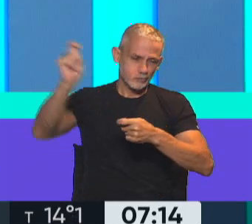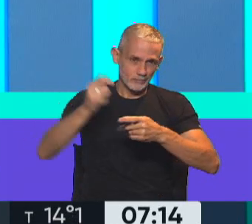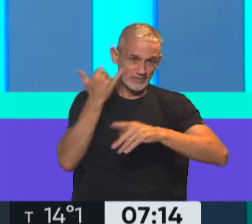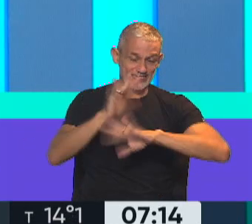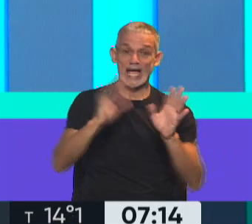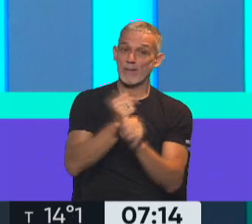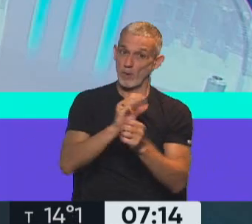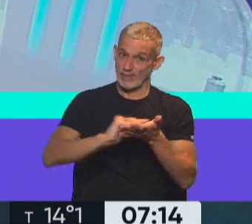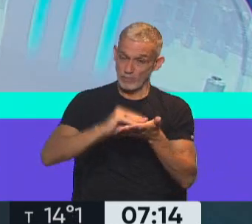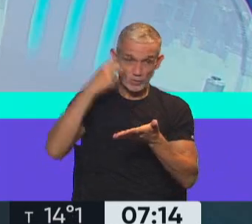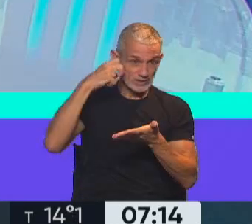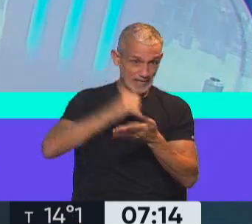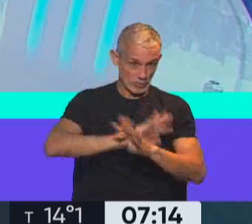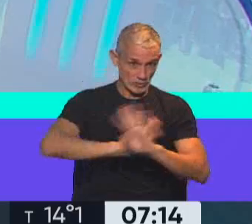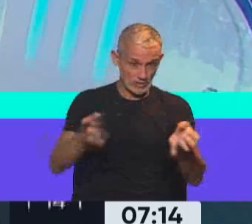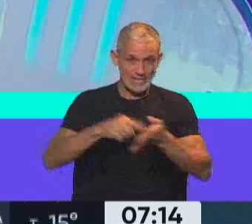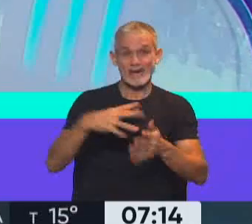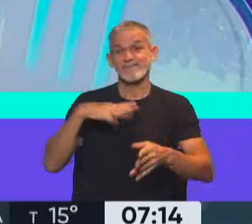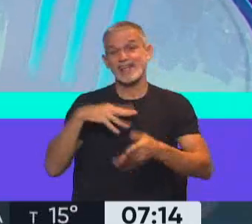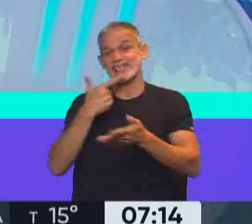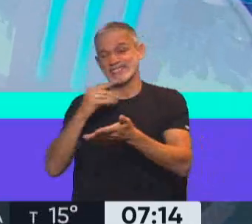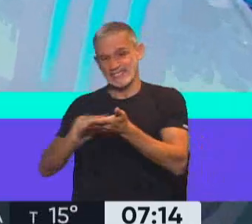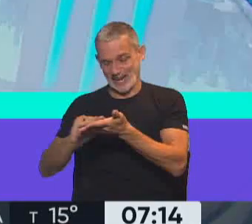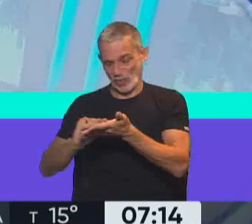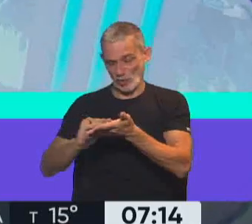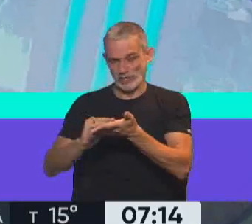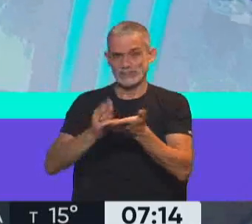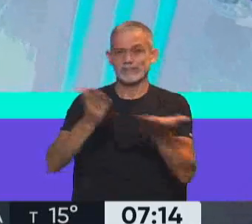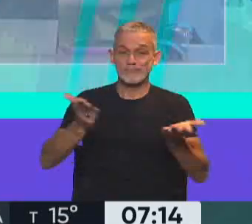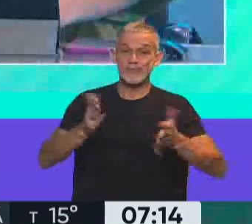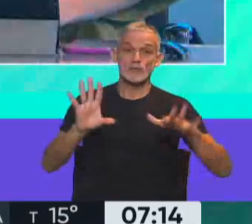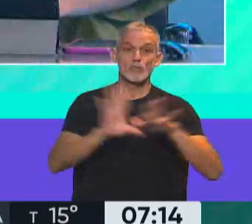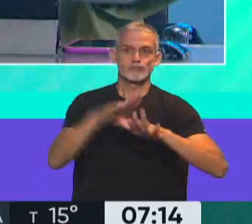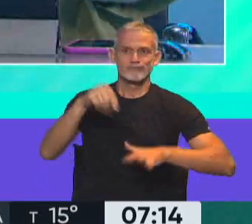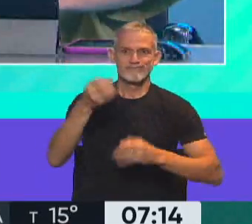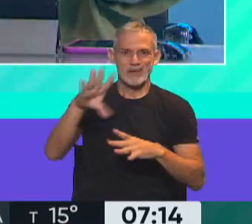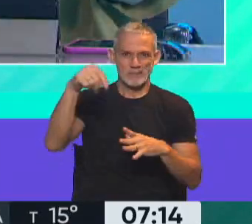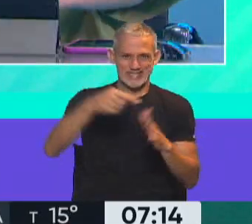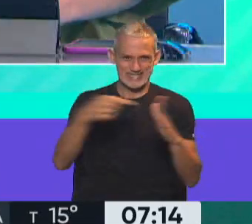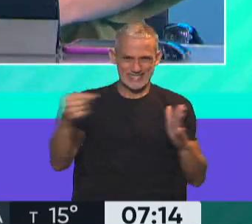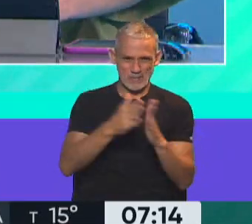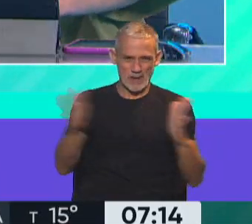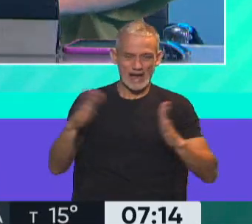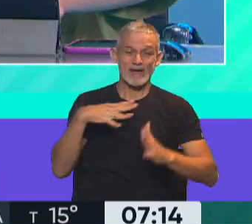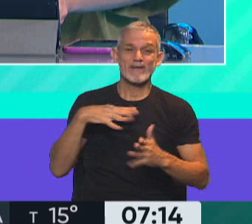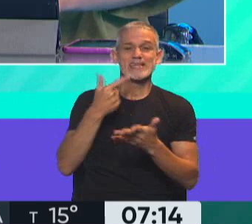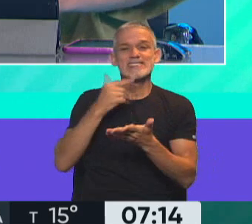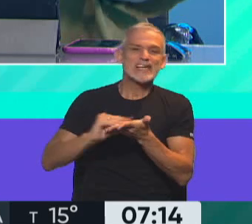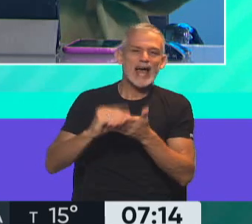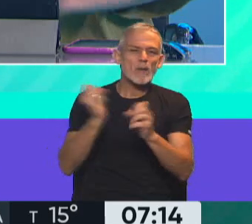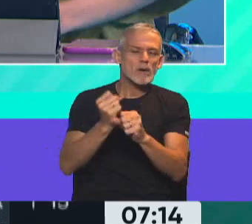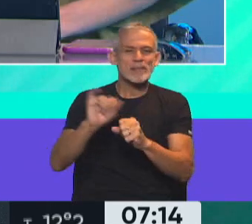se aprobó en diputados, solo falta Senado. Eso es justamente lo que arranca esta semana, se tiene que aprobar en el Senado para